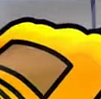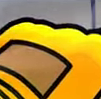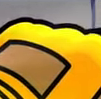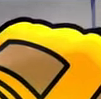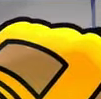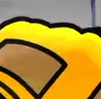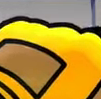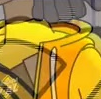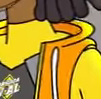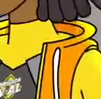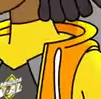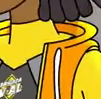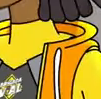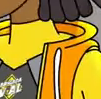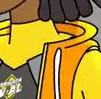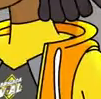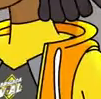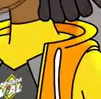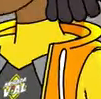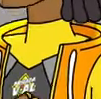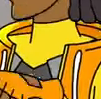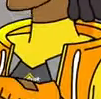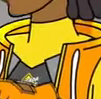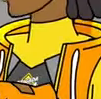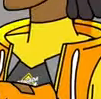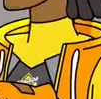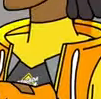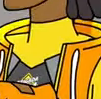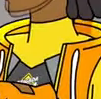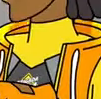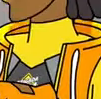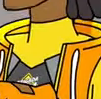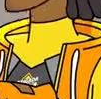metros sin ver tu entorno. Y si lo comparamos con lo sucedido hoy, es el equivalente.